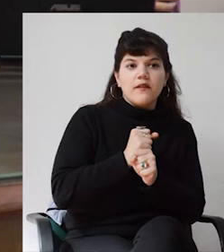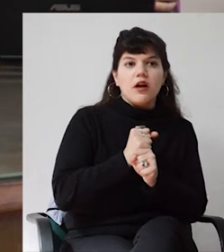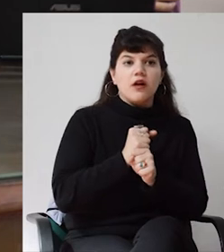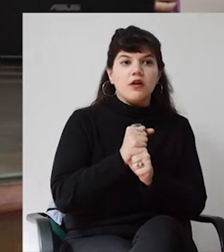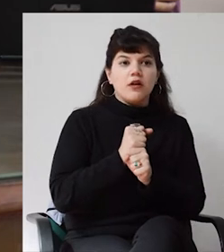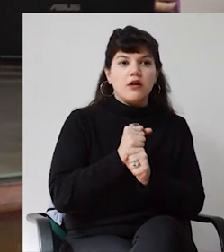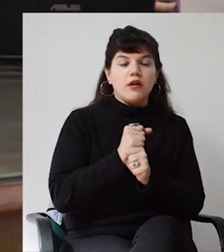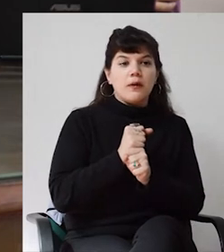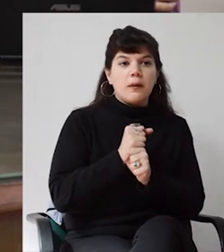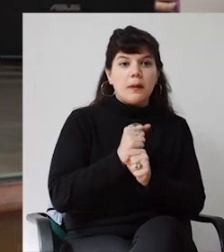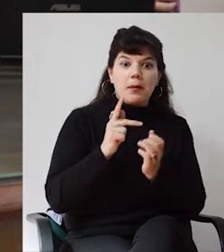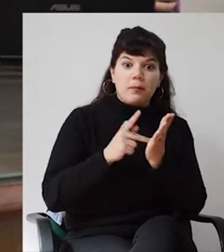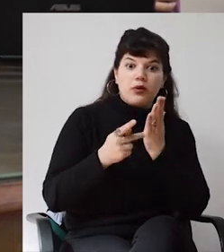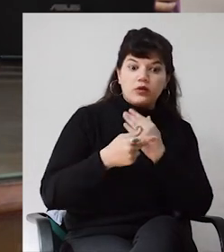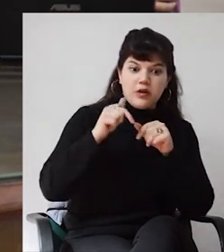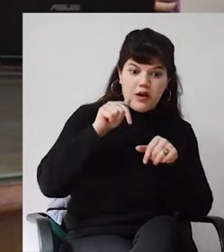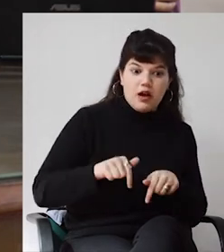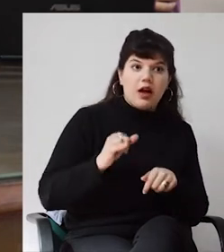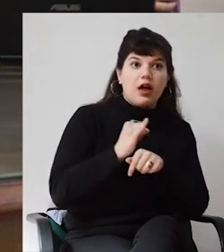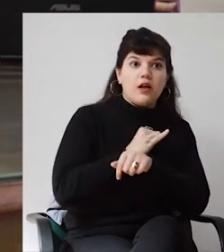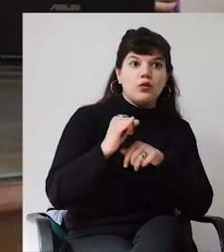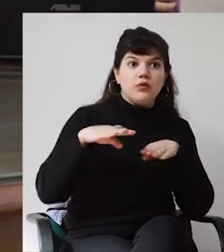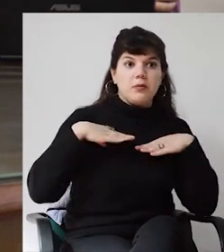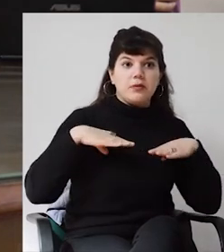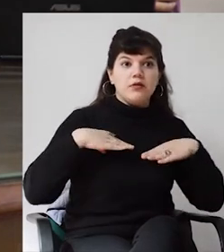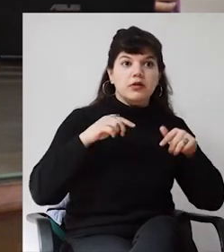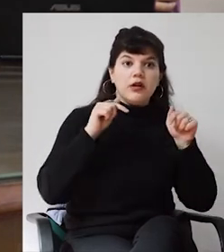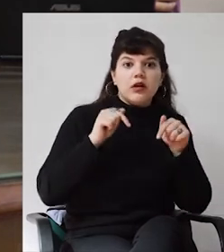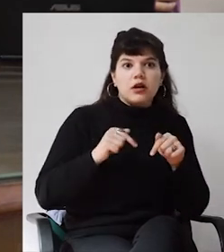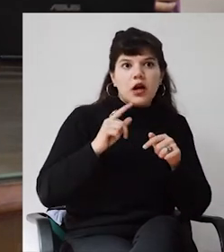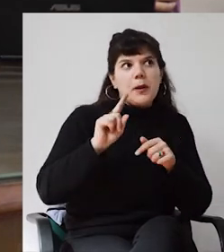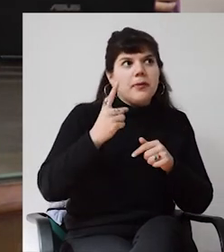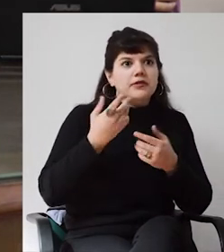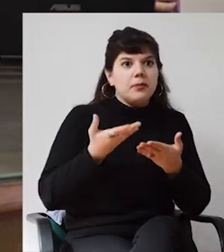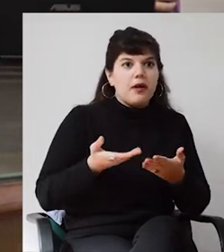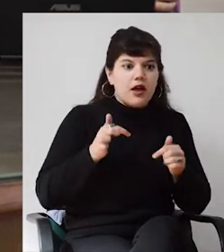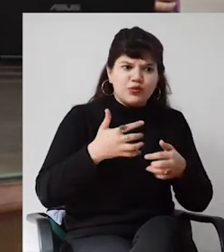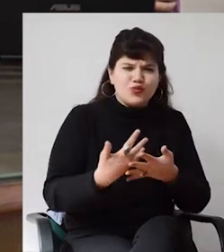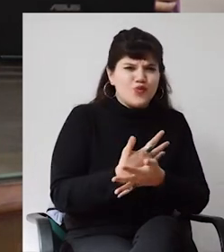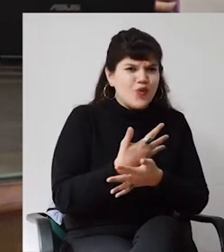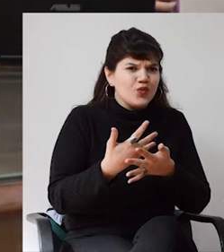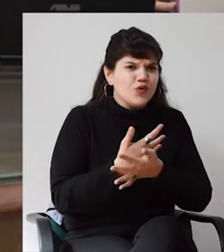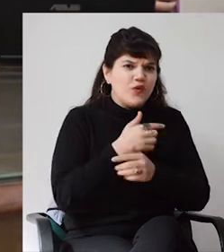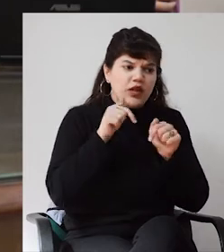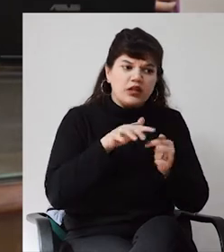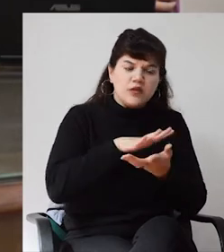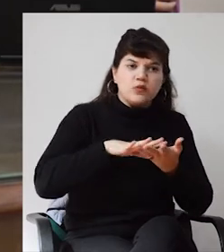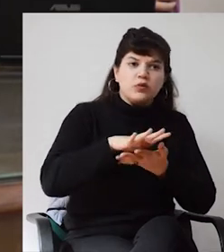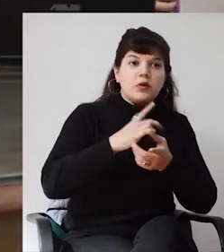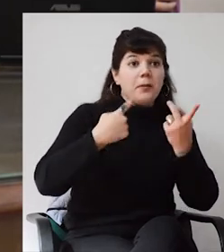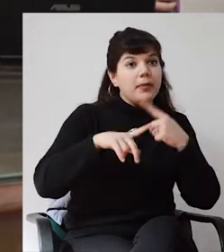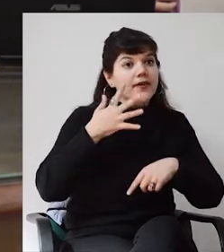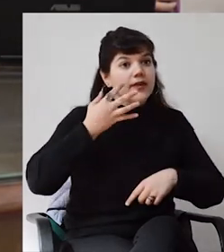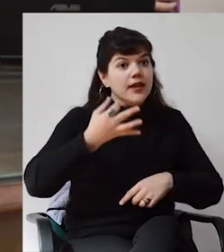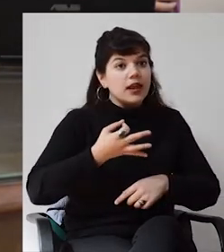compañeros de trabajo, el proyecto ICEF en particular, son los que sufren más directamente